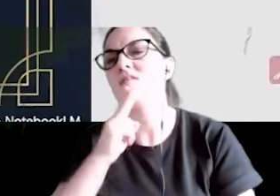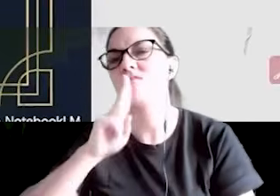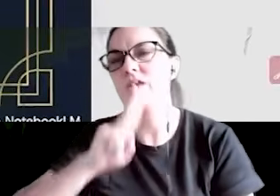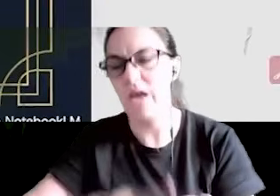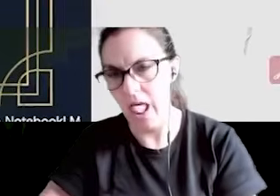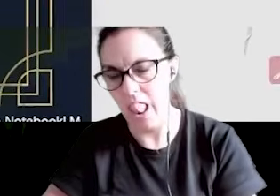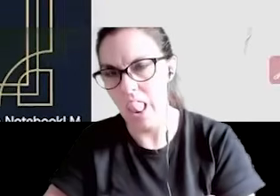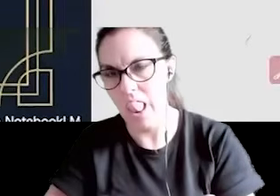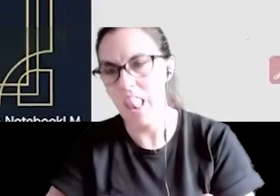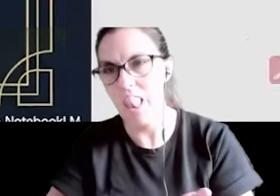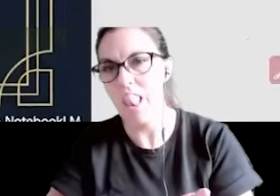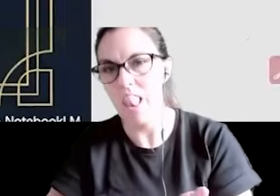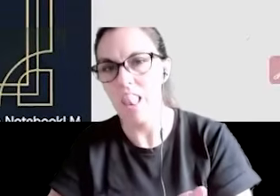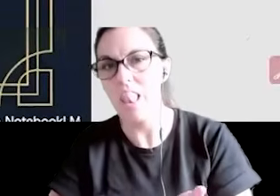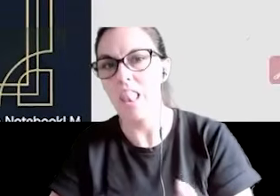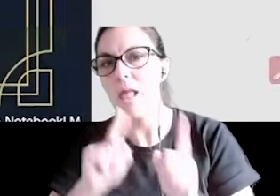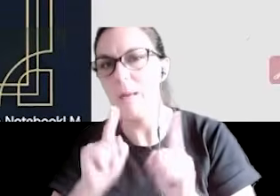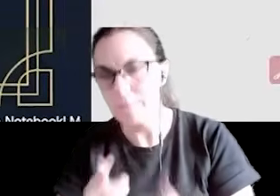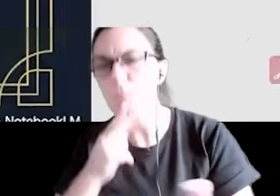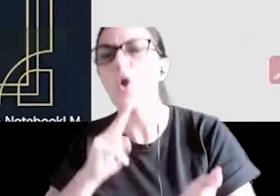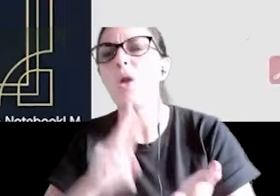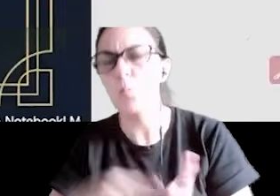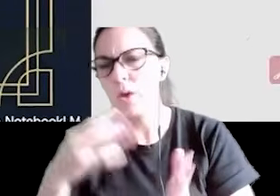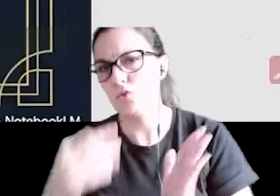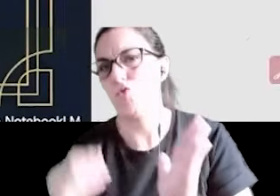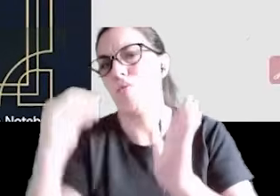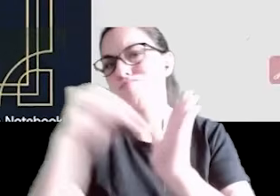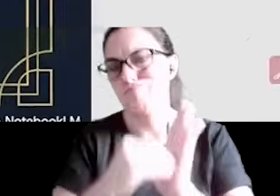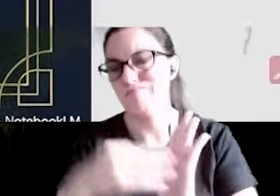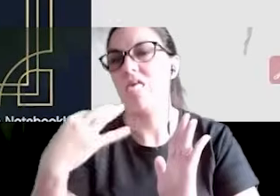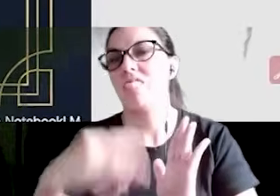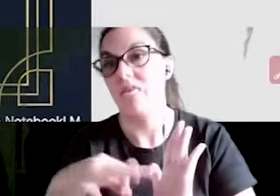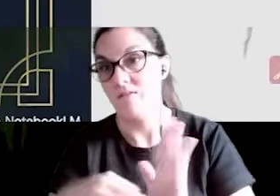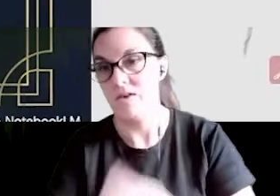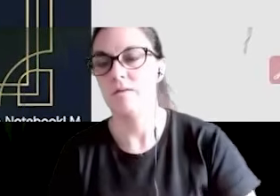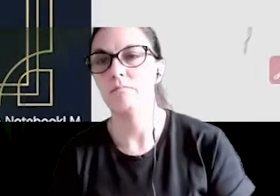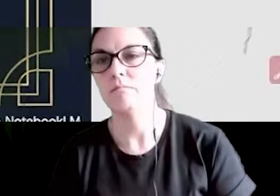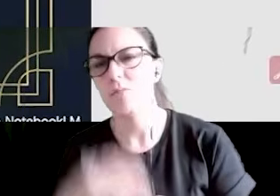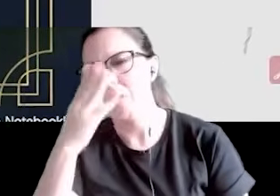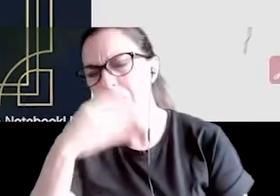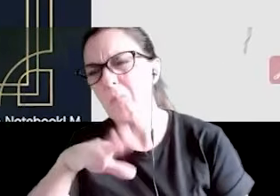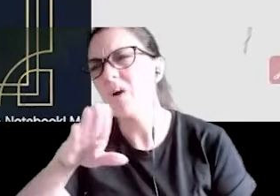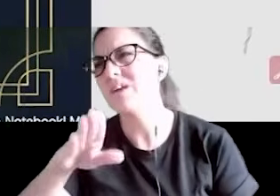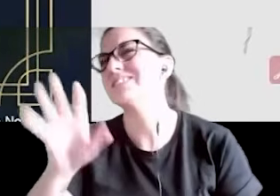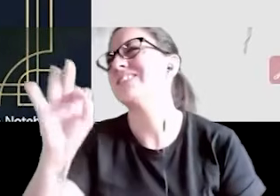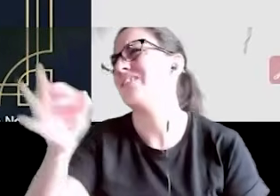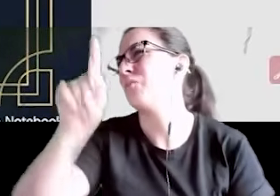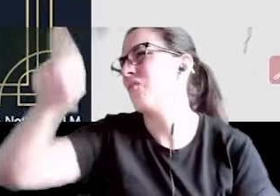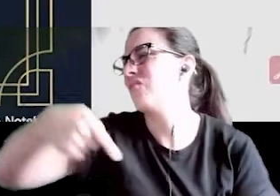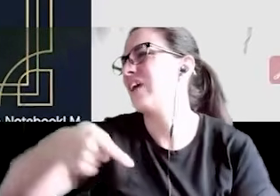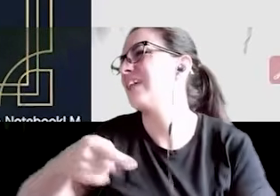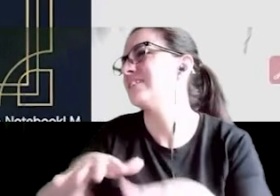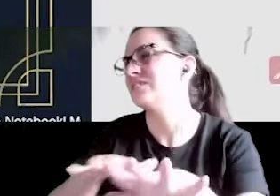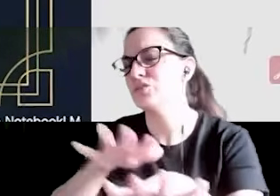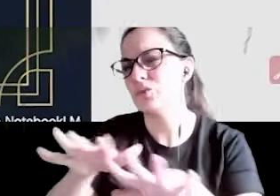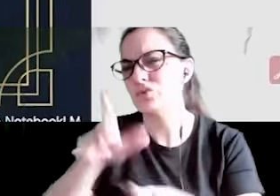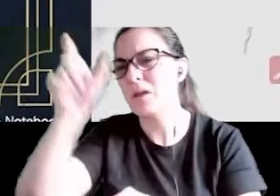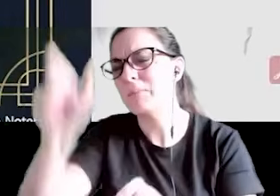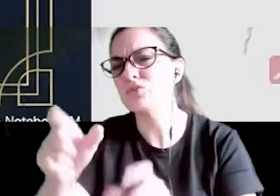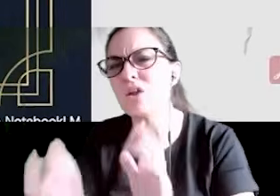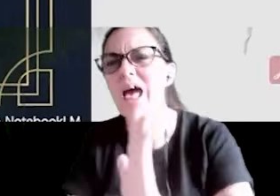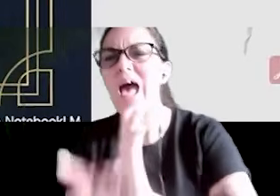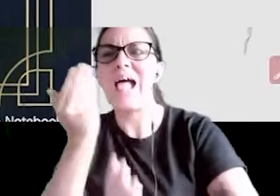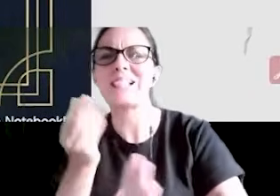activa inscrita en el impuesto, porque después vamos a ver que se presentan muchas situaciones donde hay contribuyentes que no están dados de alta en el impuesto a